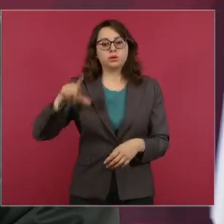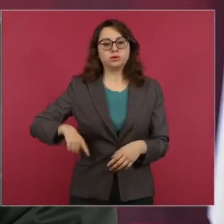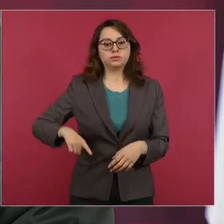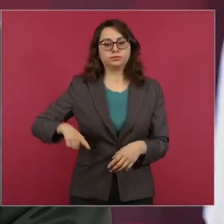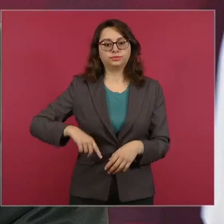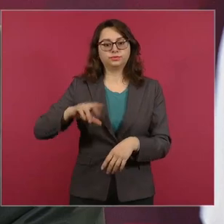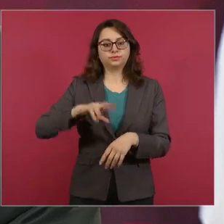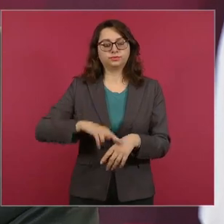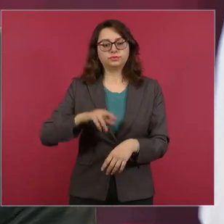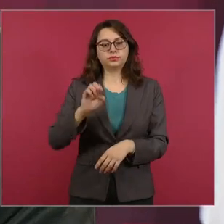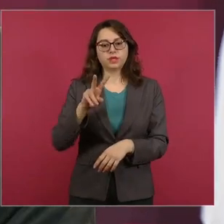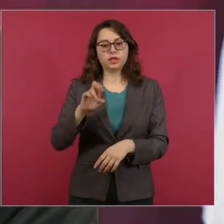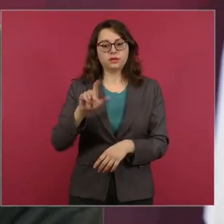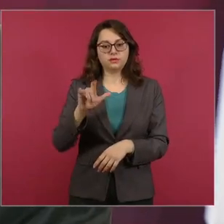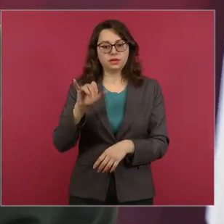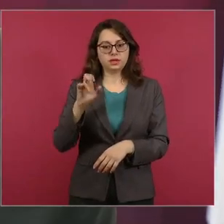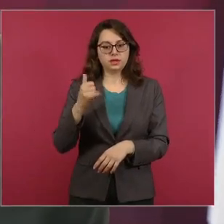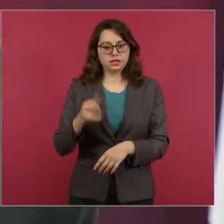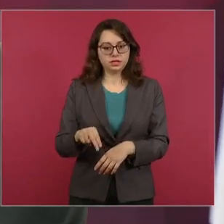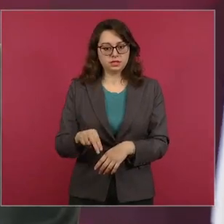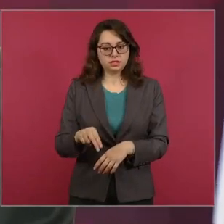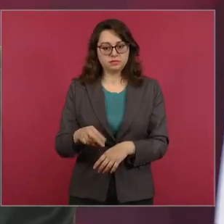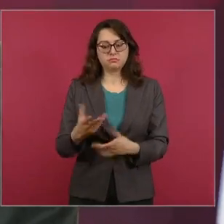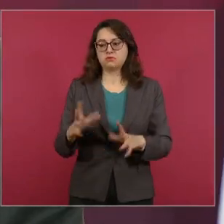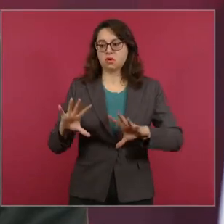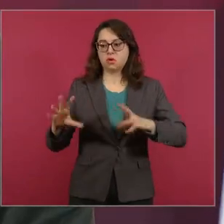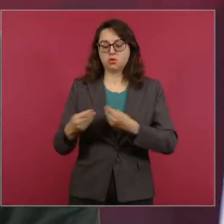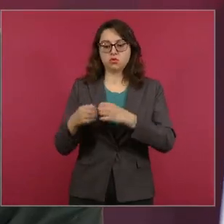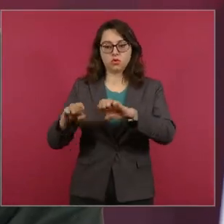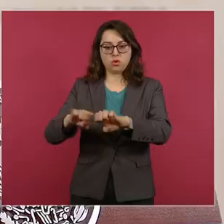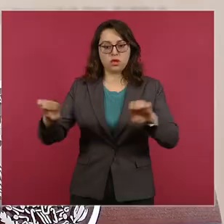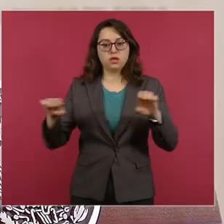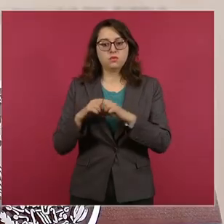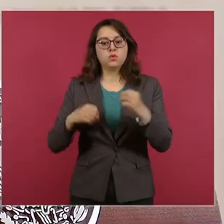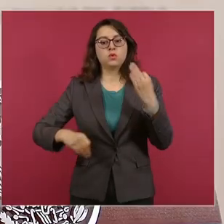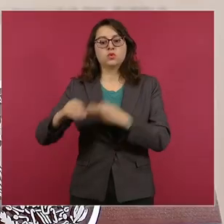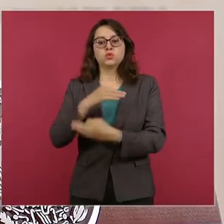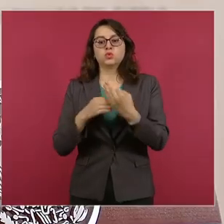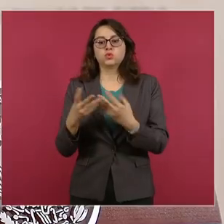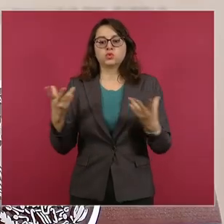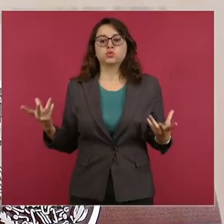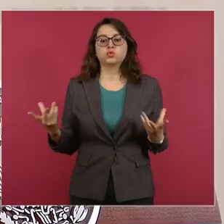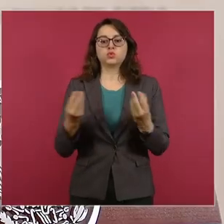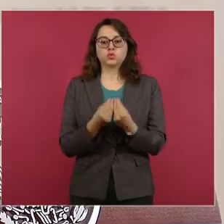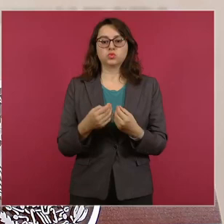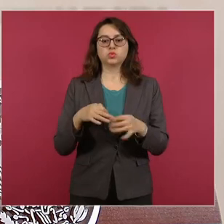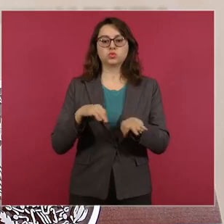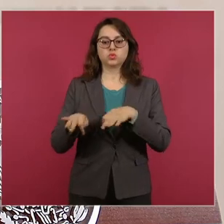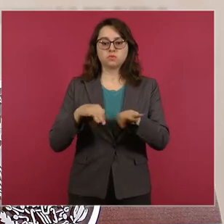en fin, todo el equipo que ha estado trabajando, que sigue